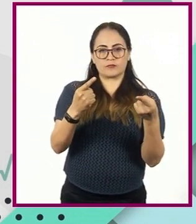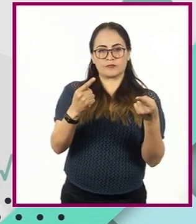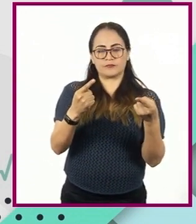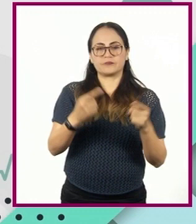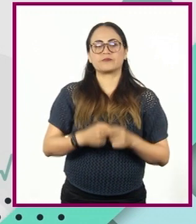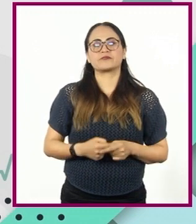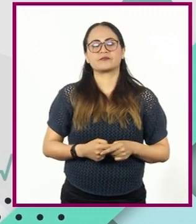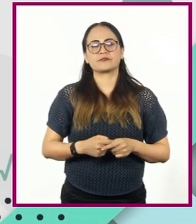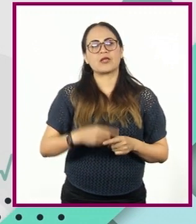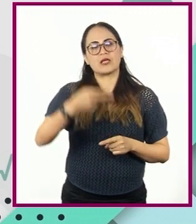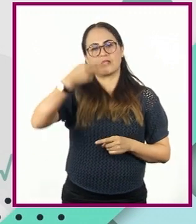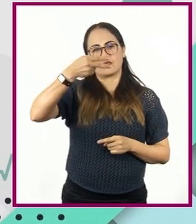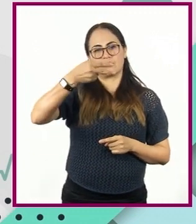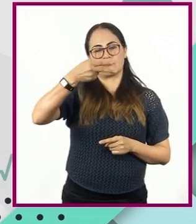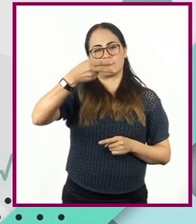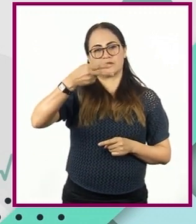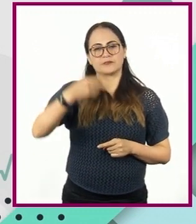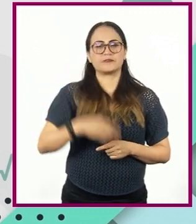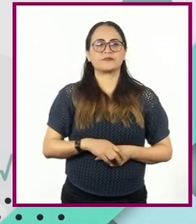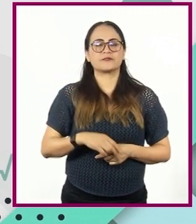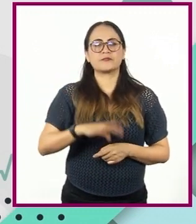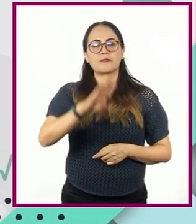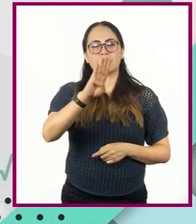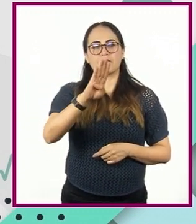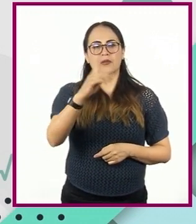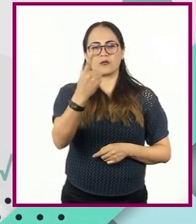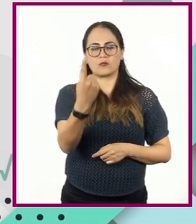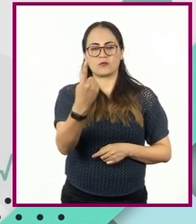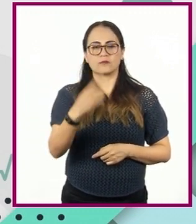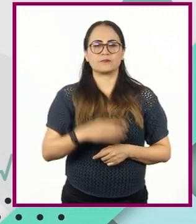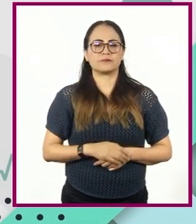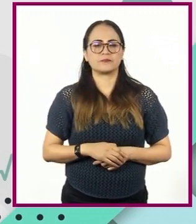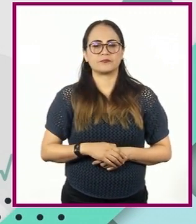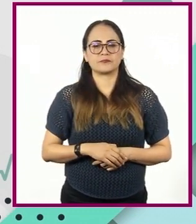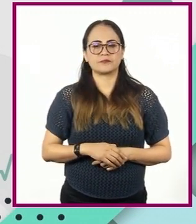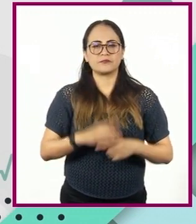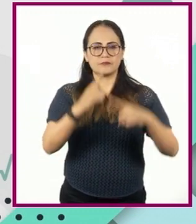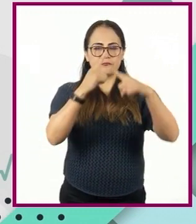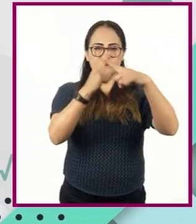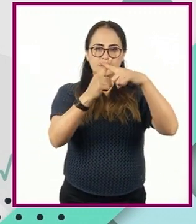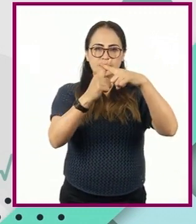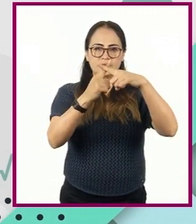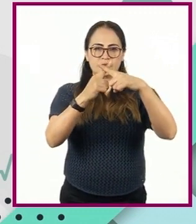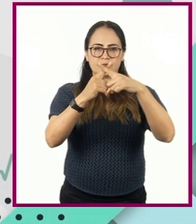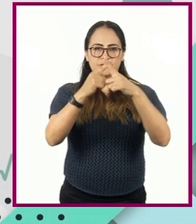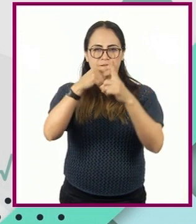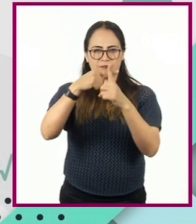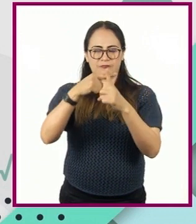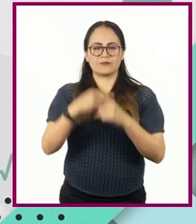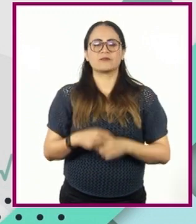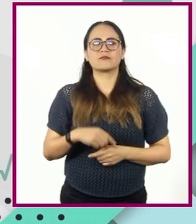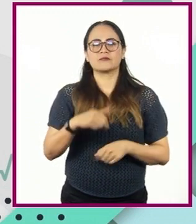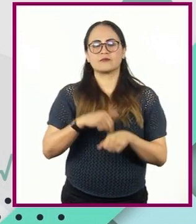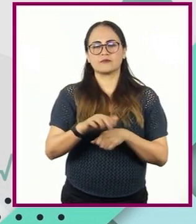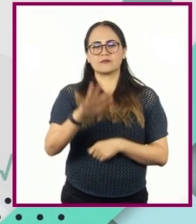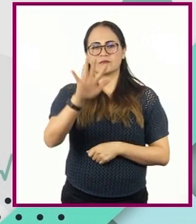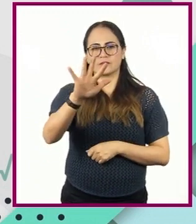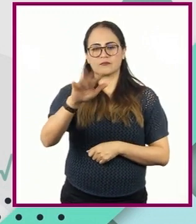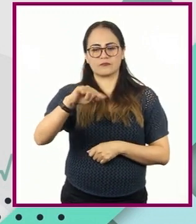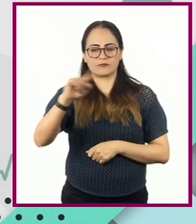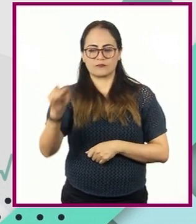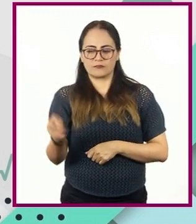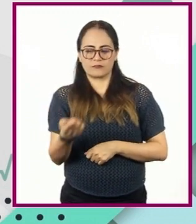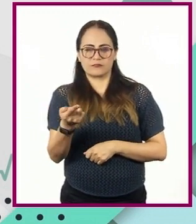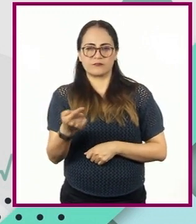escribimos el signo de igual, luego B1, el signo asterisco y el número 5. Cerramos